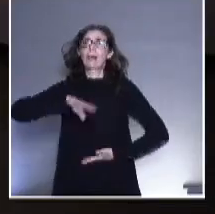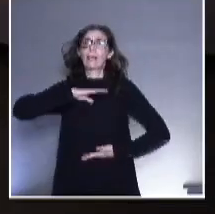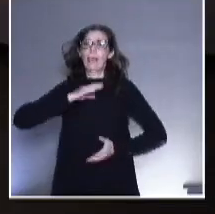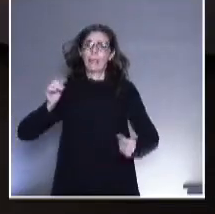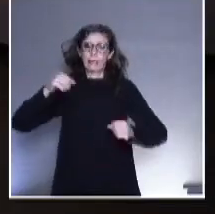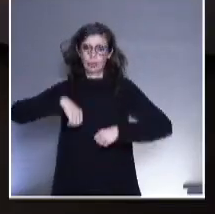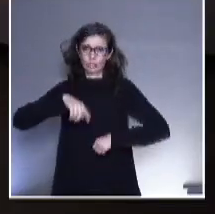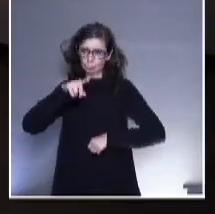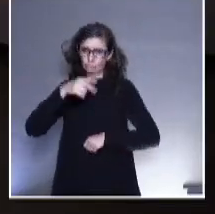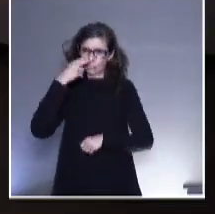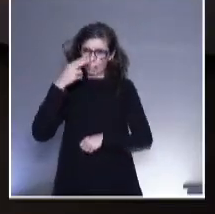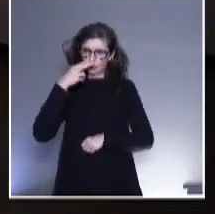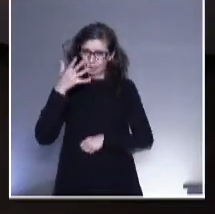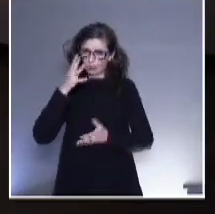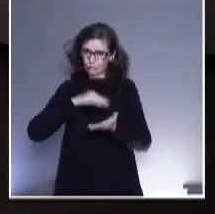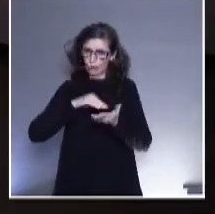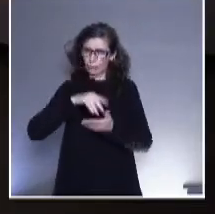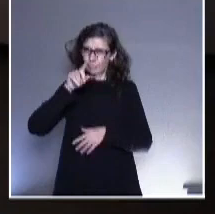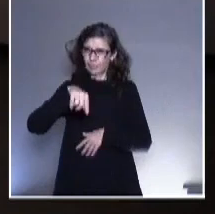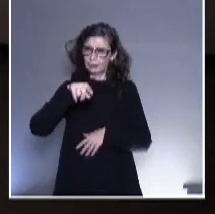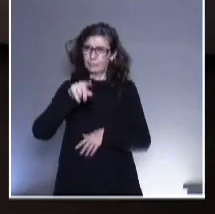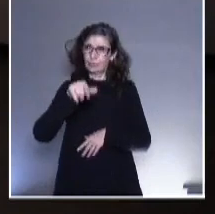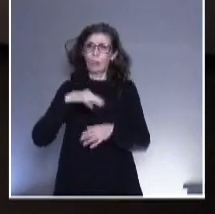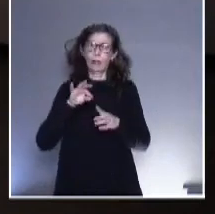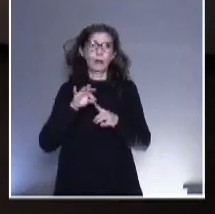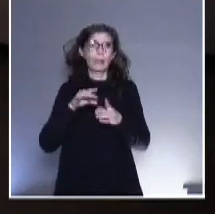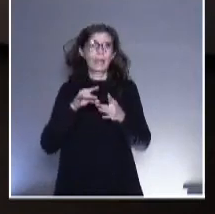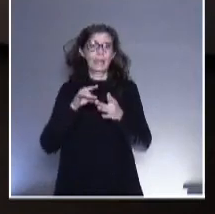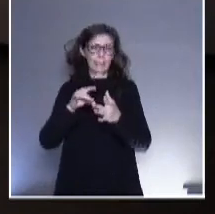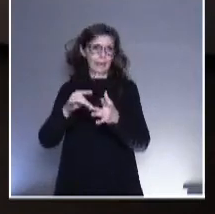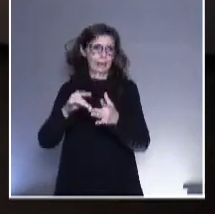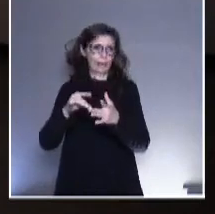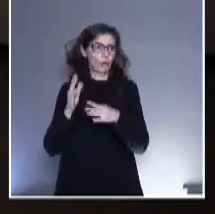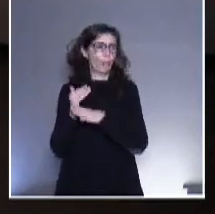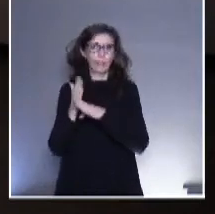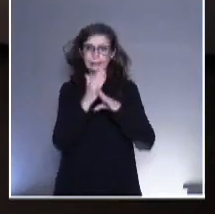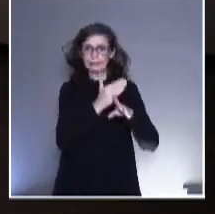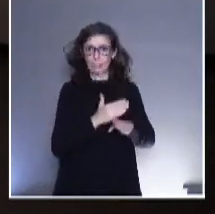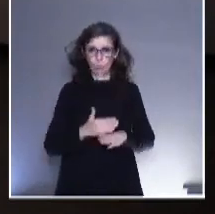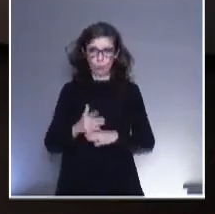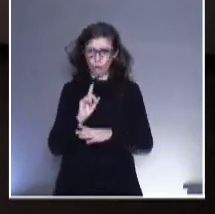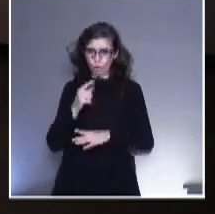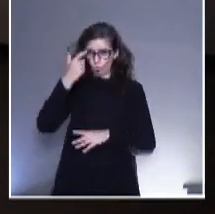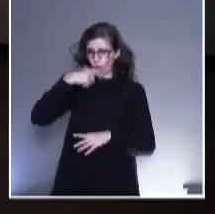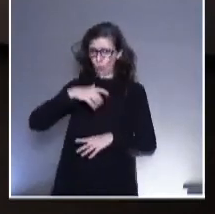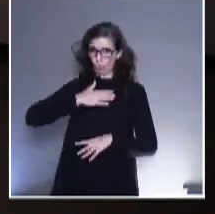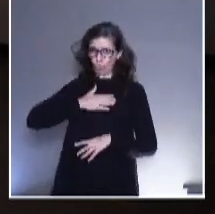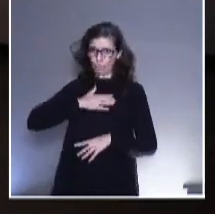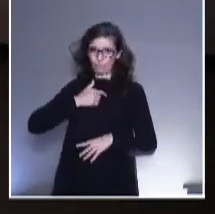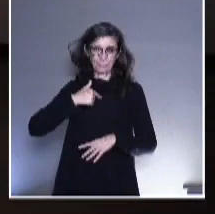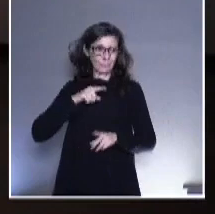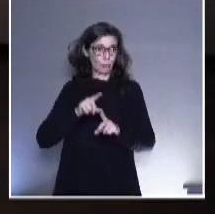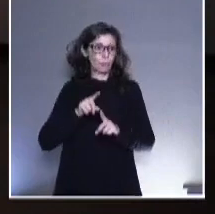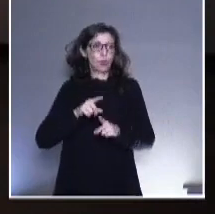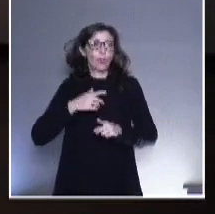interesante, es decir, se ha producido también un liderazgo distribuido, me explico. No he sido yo en absoluto, como iba a